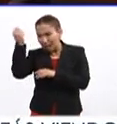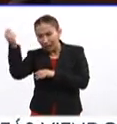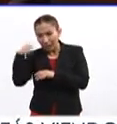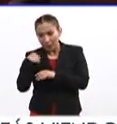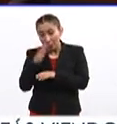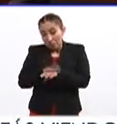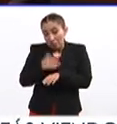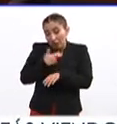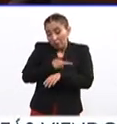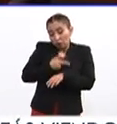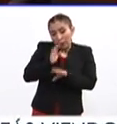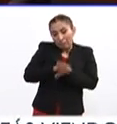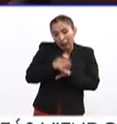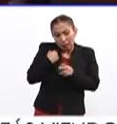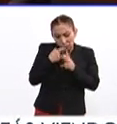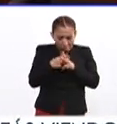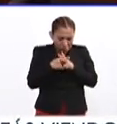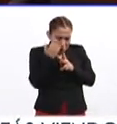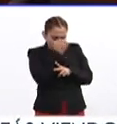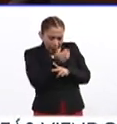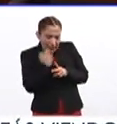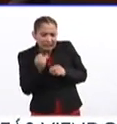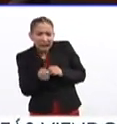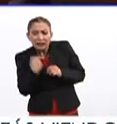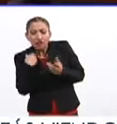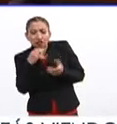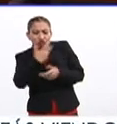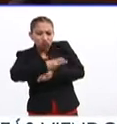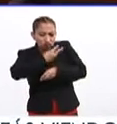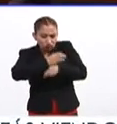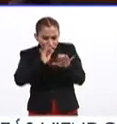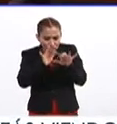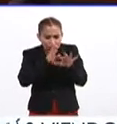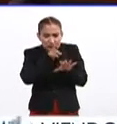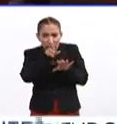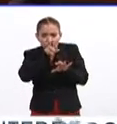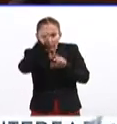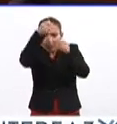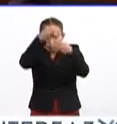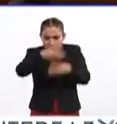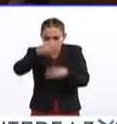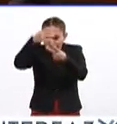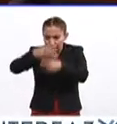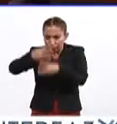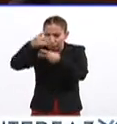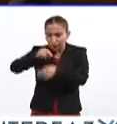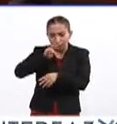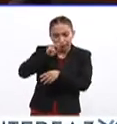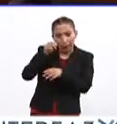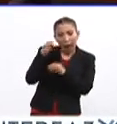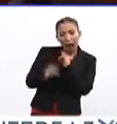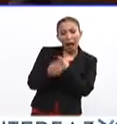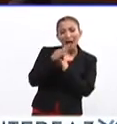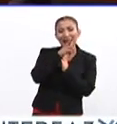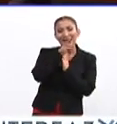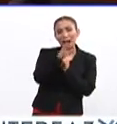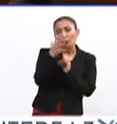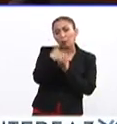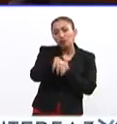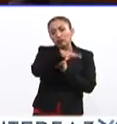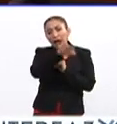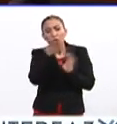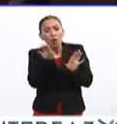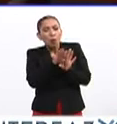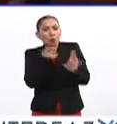gusta mucho más hacer cuestiones que tengan que ver con software y sacar resultados, concluir cosas, como que buscar